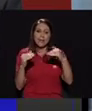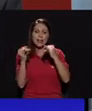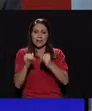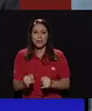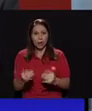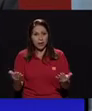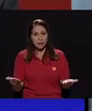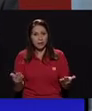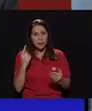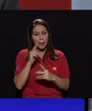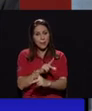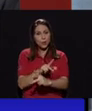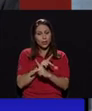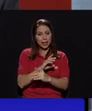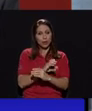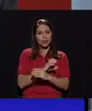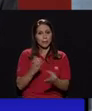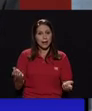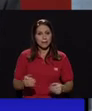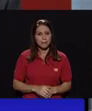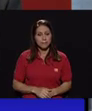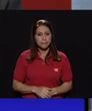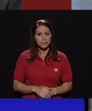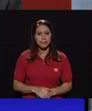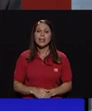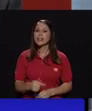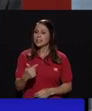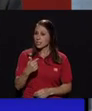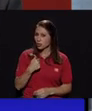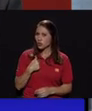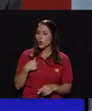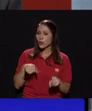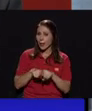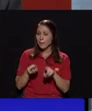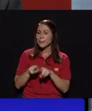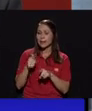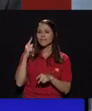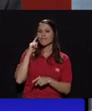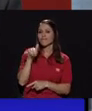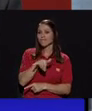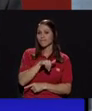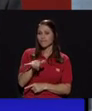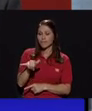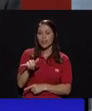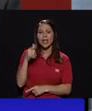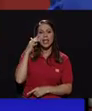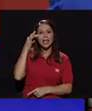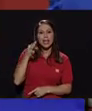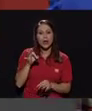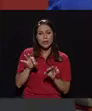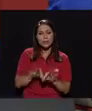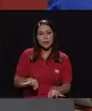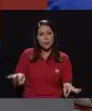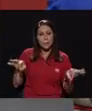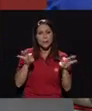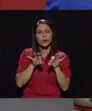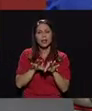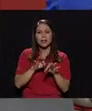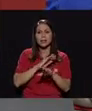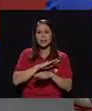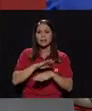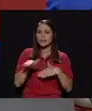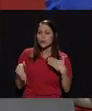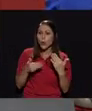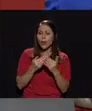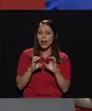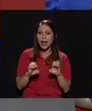como a nivel individual, claro, ¿no? Para proteger y conservar. Yo apunto por esa línea también. Creo que es muy